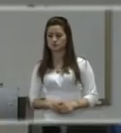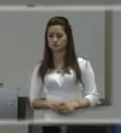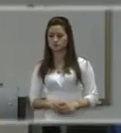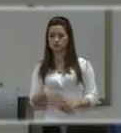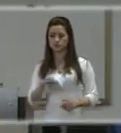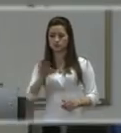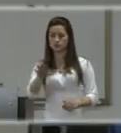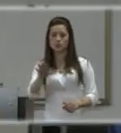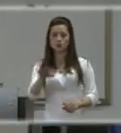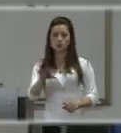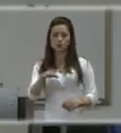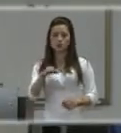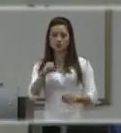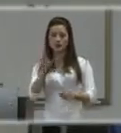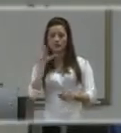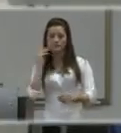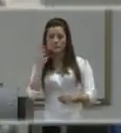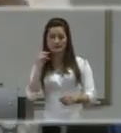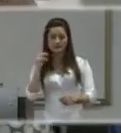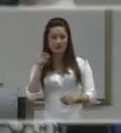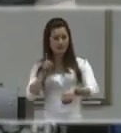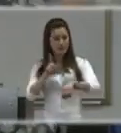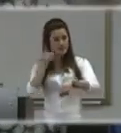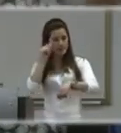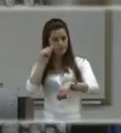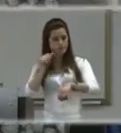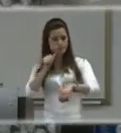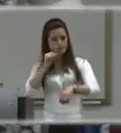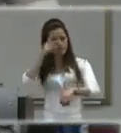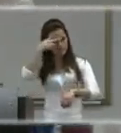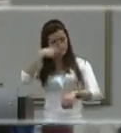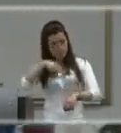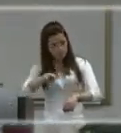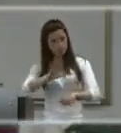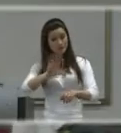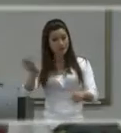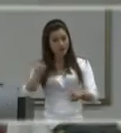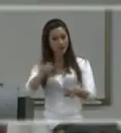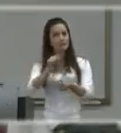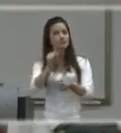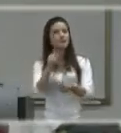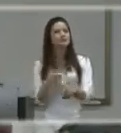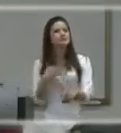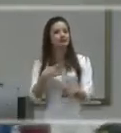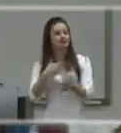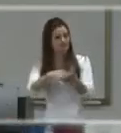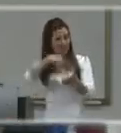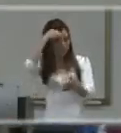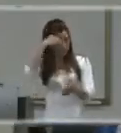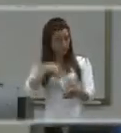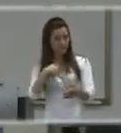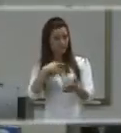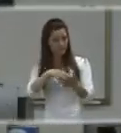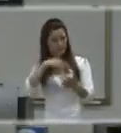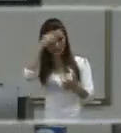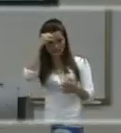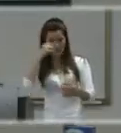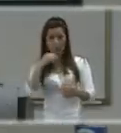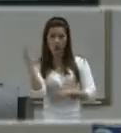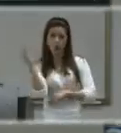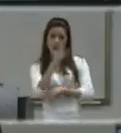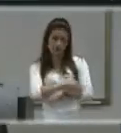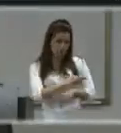un tiempo y lo cuiden y no sé qué, para que experimenten qué significa prestar cuidado todo el tiempo